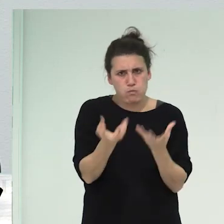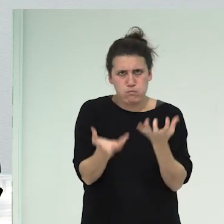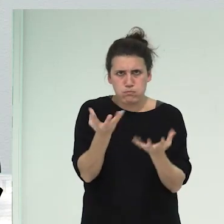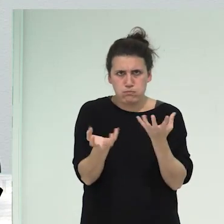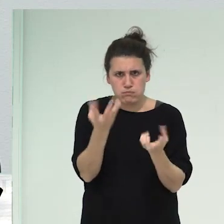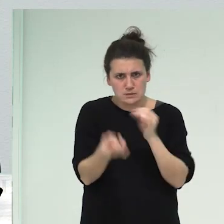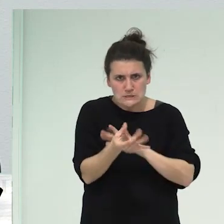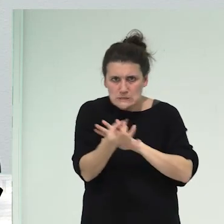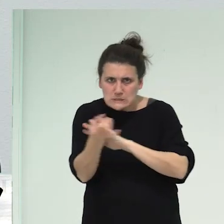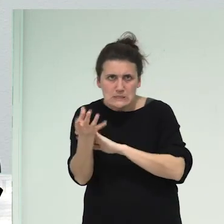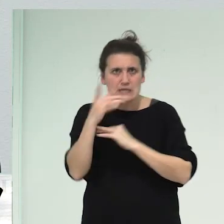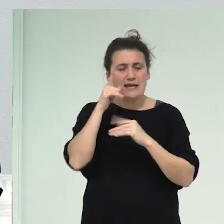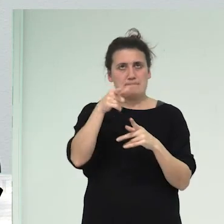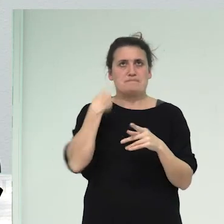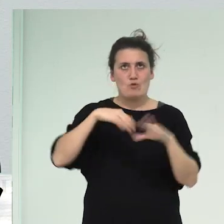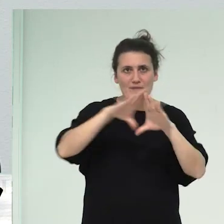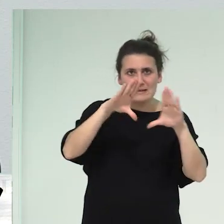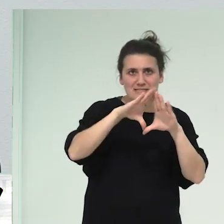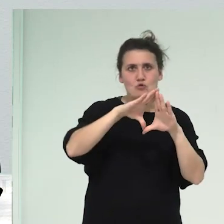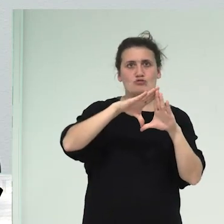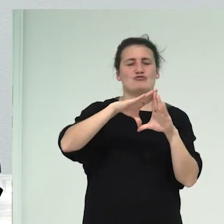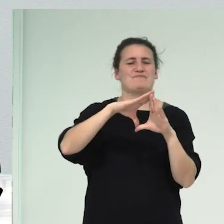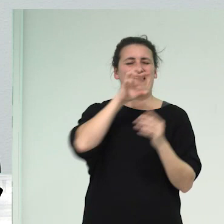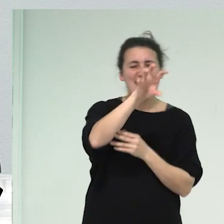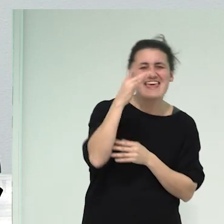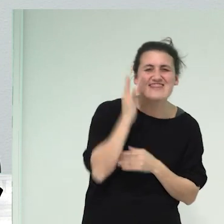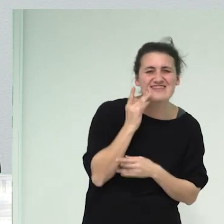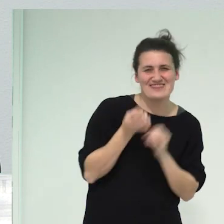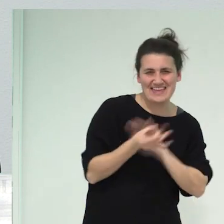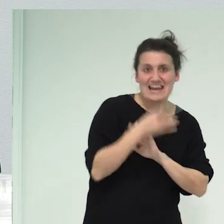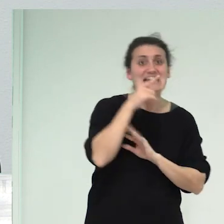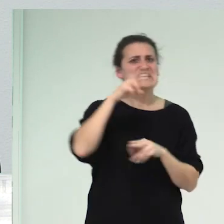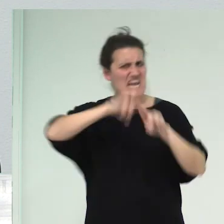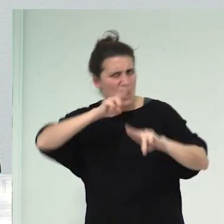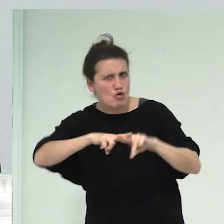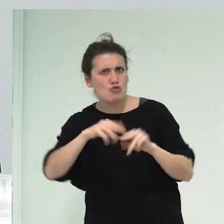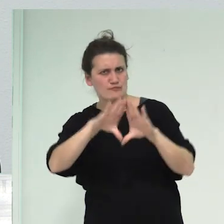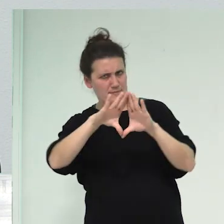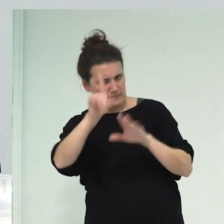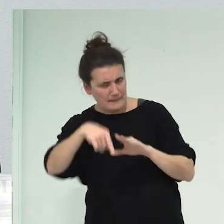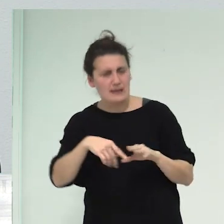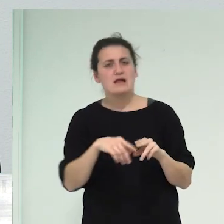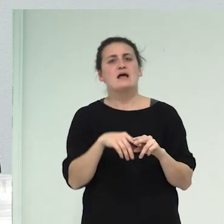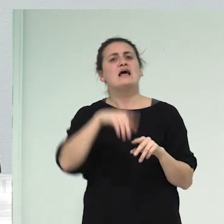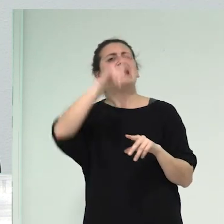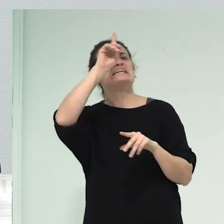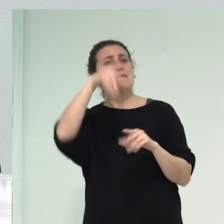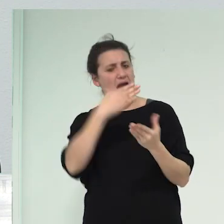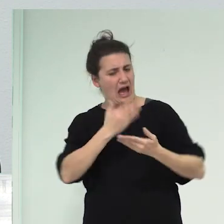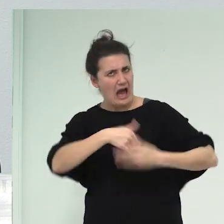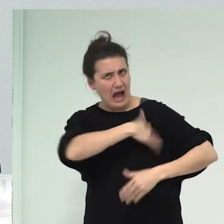feminismos indígenas, los feminismos negros, también desde la